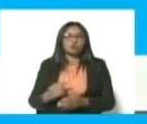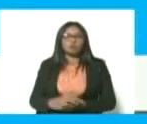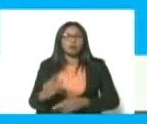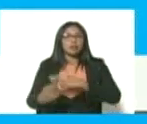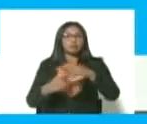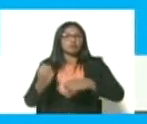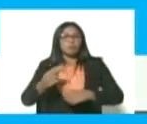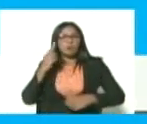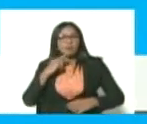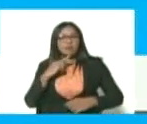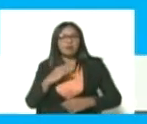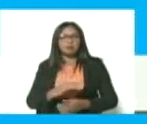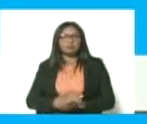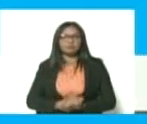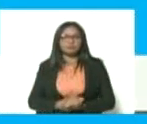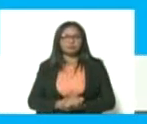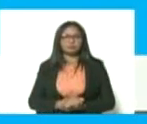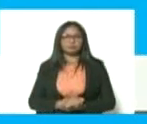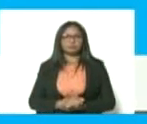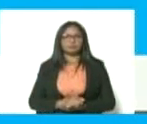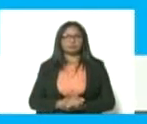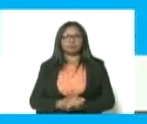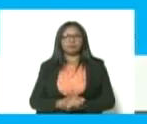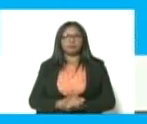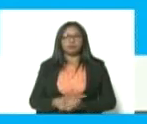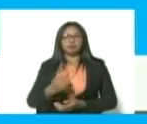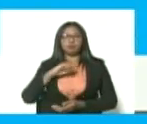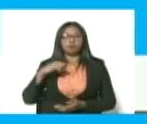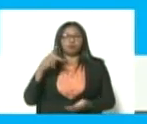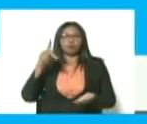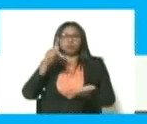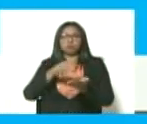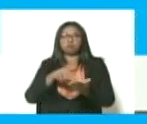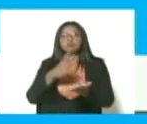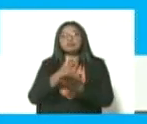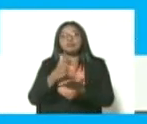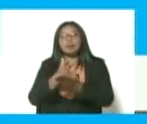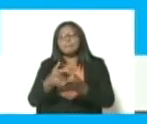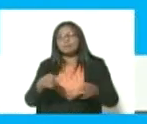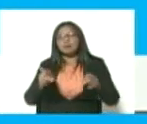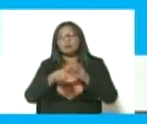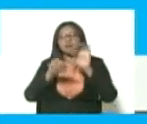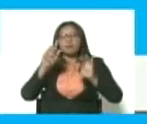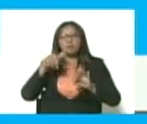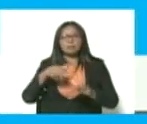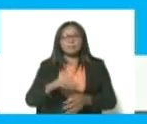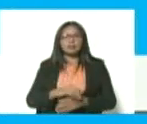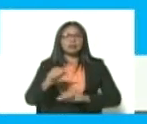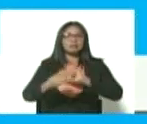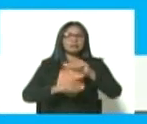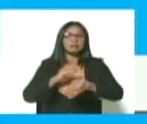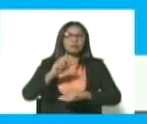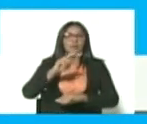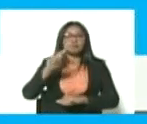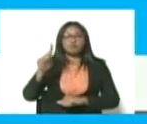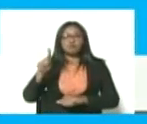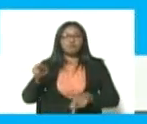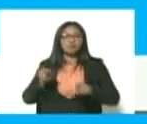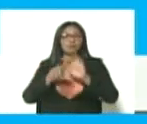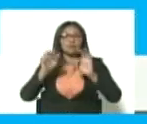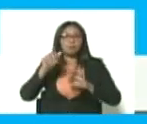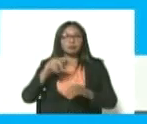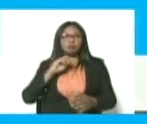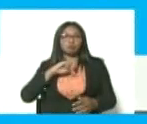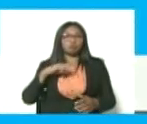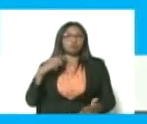bolivariana estará aquí siempre, este siglo XXI. Aquí